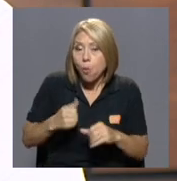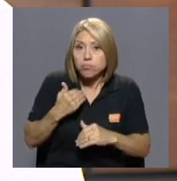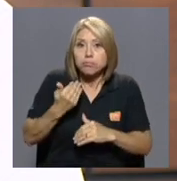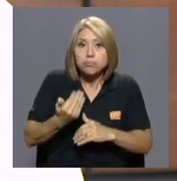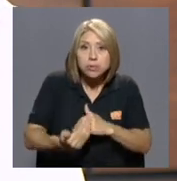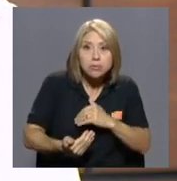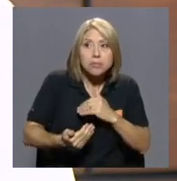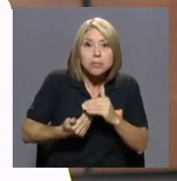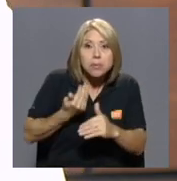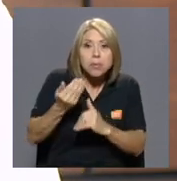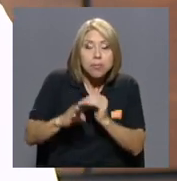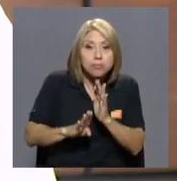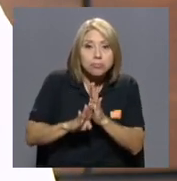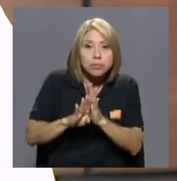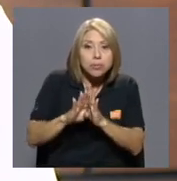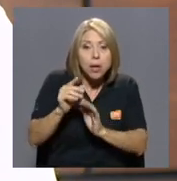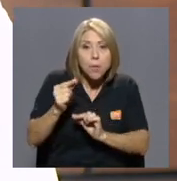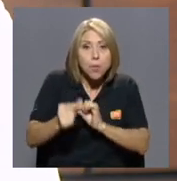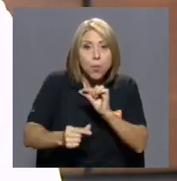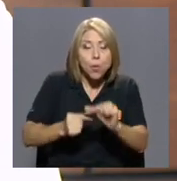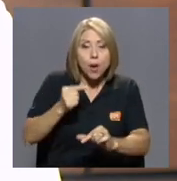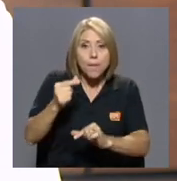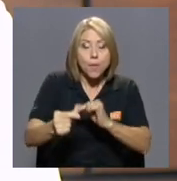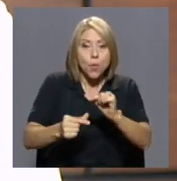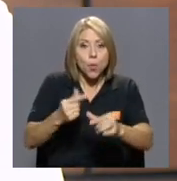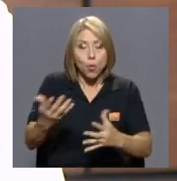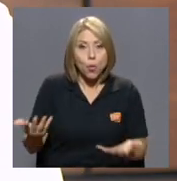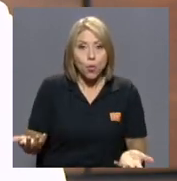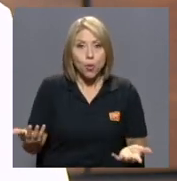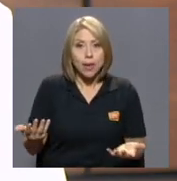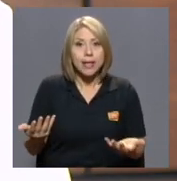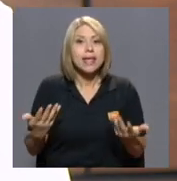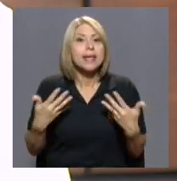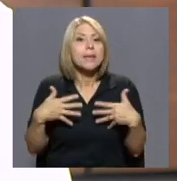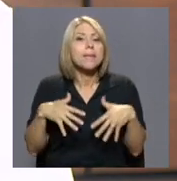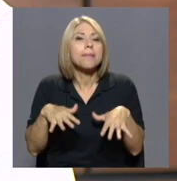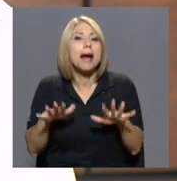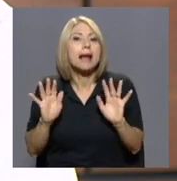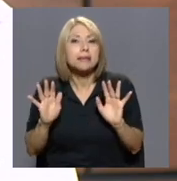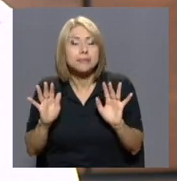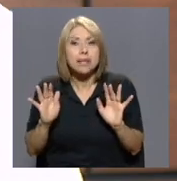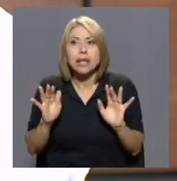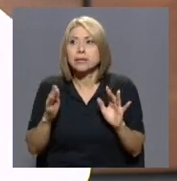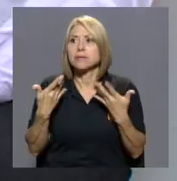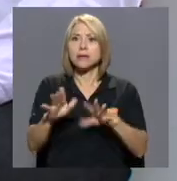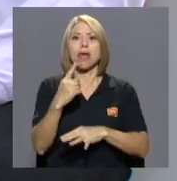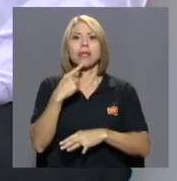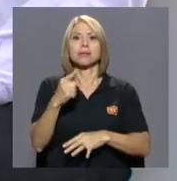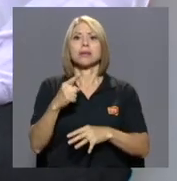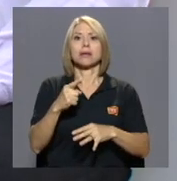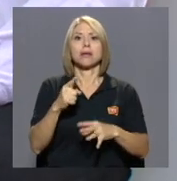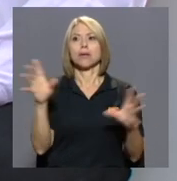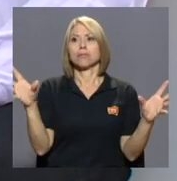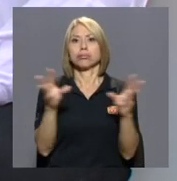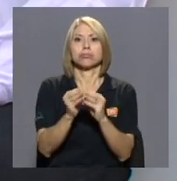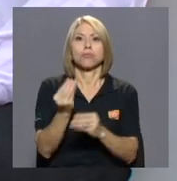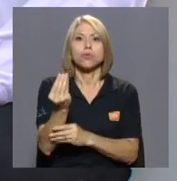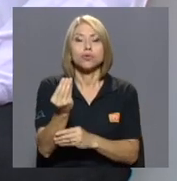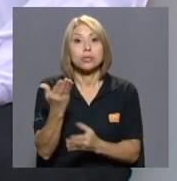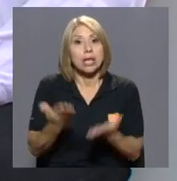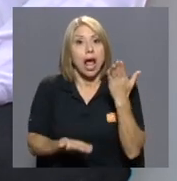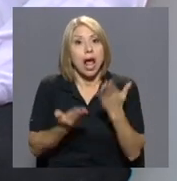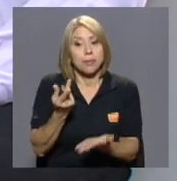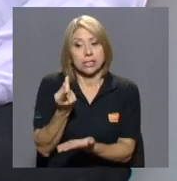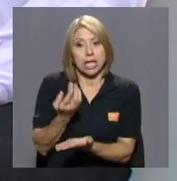y más bien definir esa cantidad que de repente en términos de costos podría ser difícil de enfrentar? Correcto. Sí,